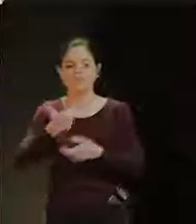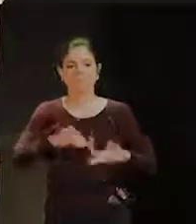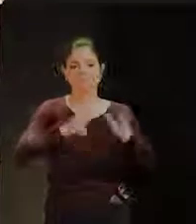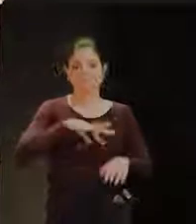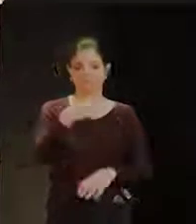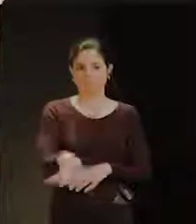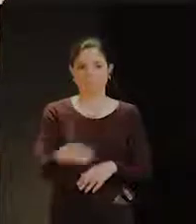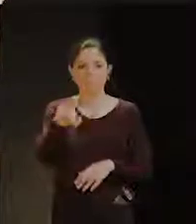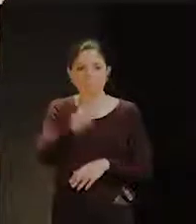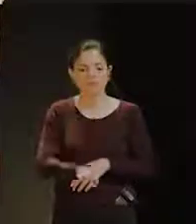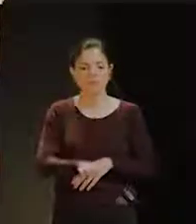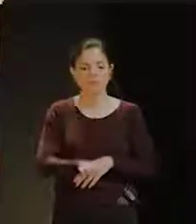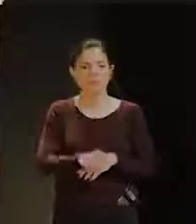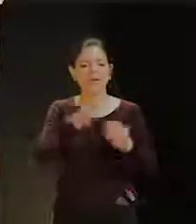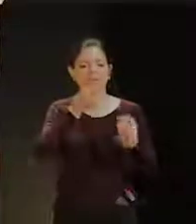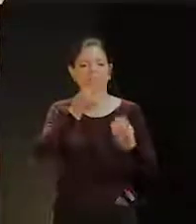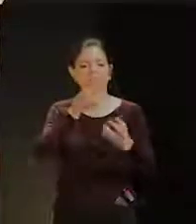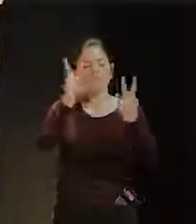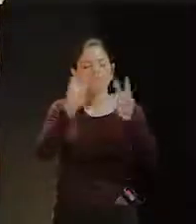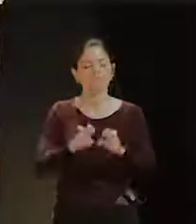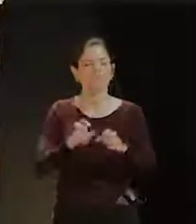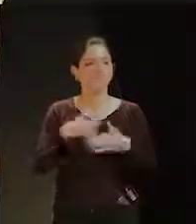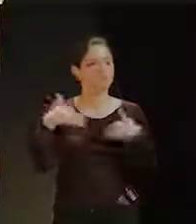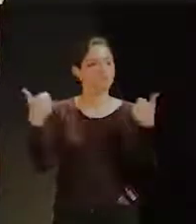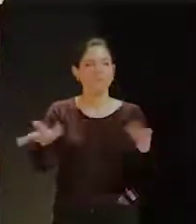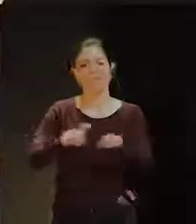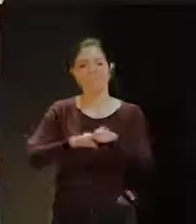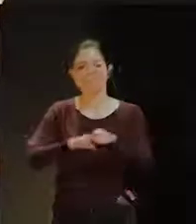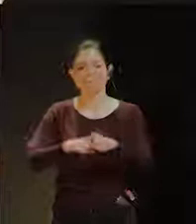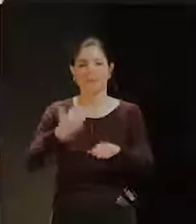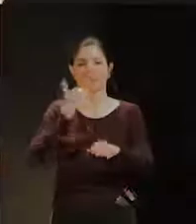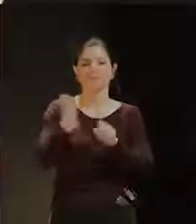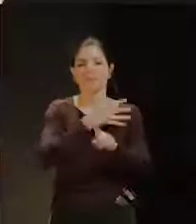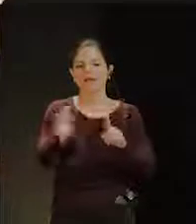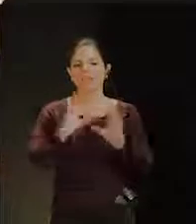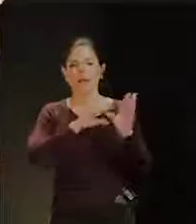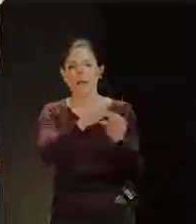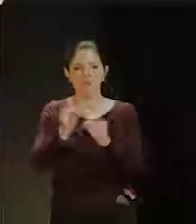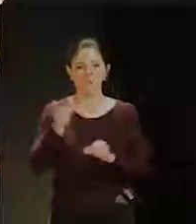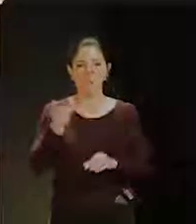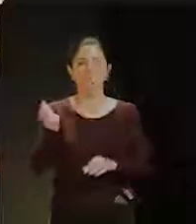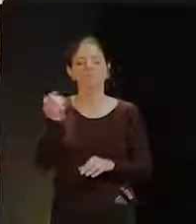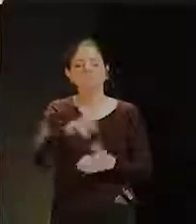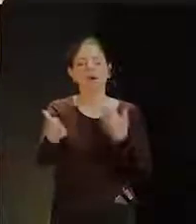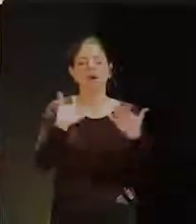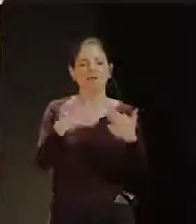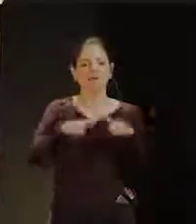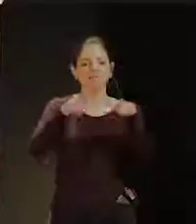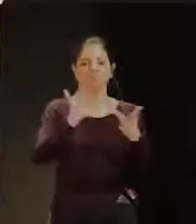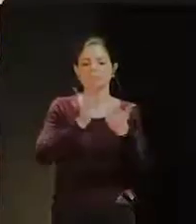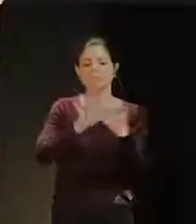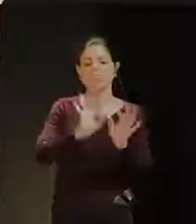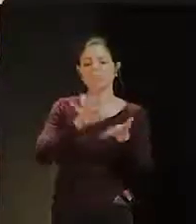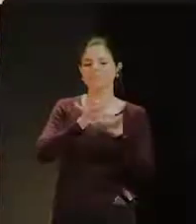disponible. También informar acerca de cualquier tipo de abuso o maltrato y también hablar con la sala o